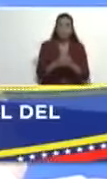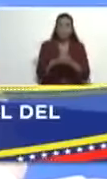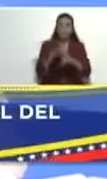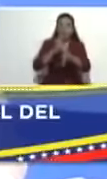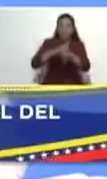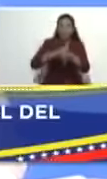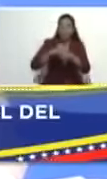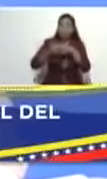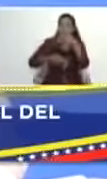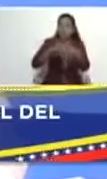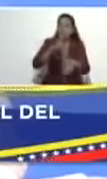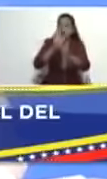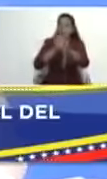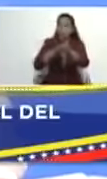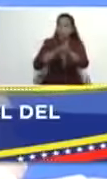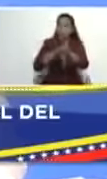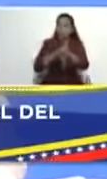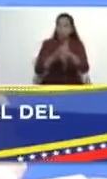Paso a paso.